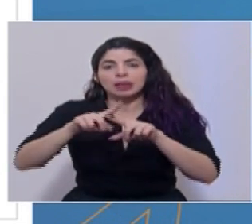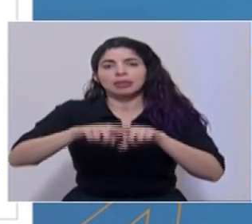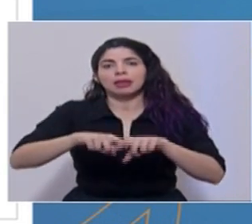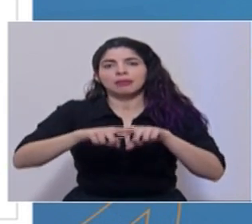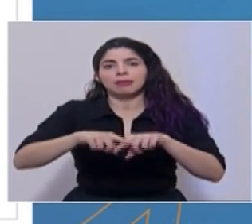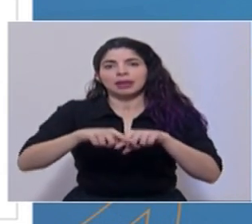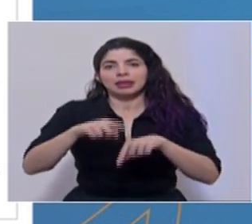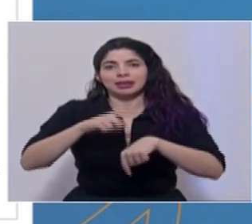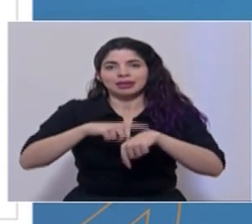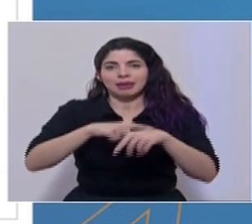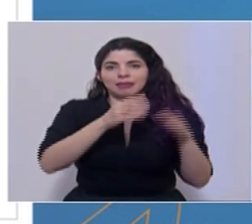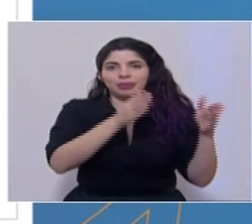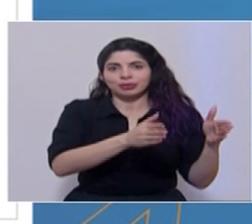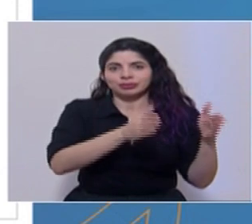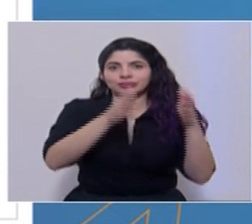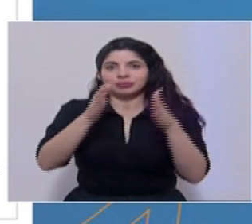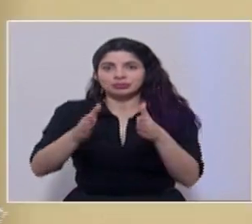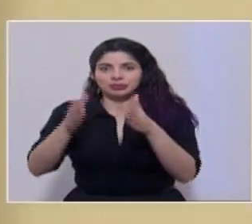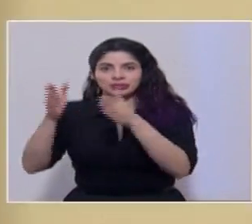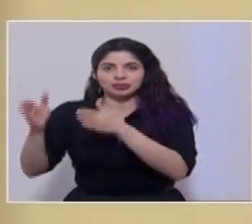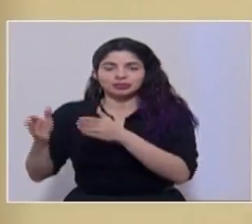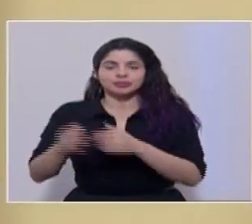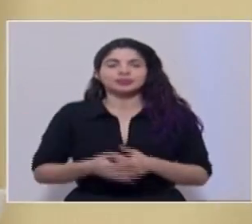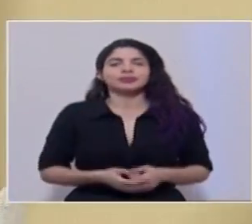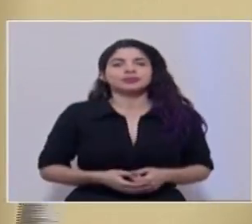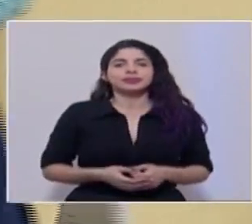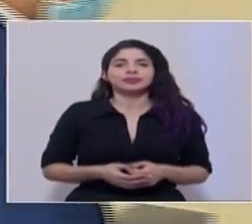esos periodos.